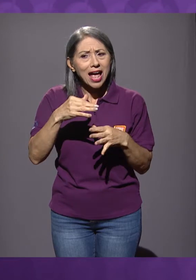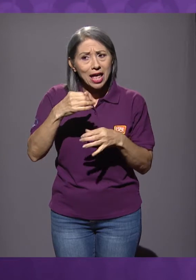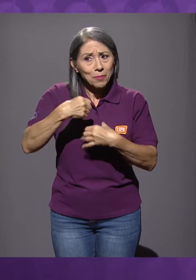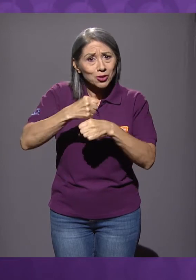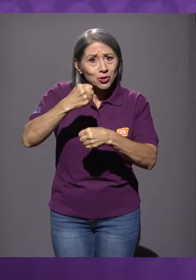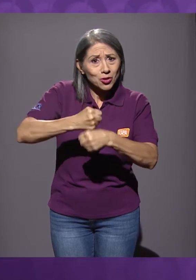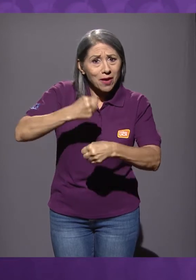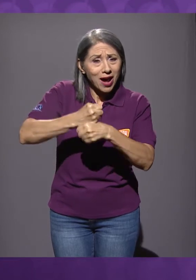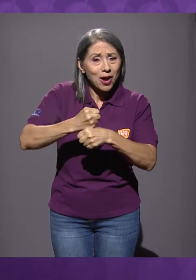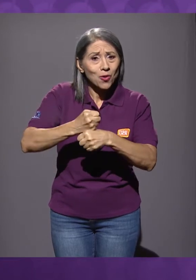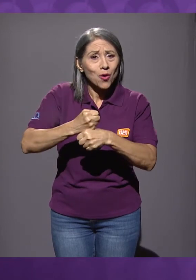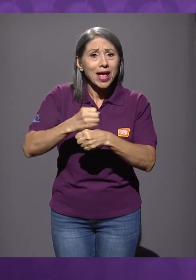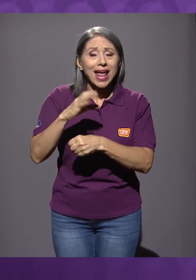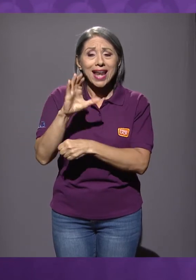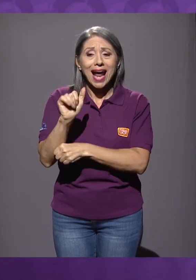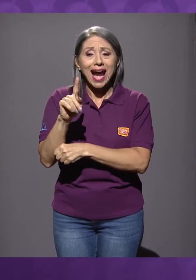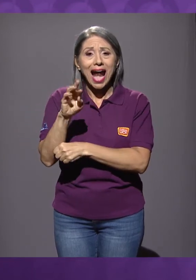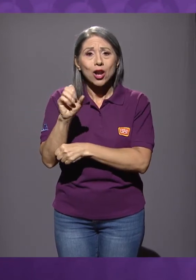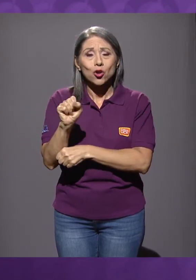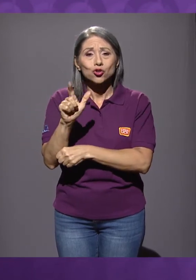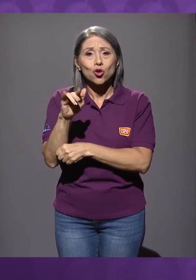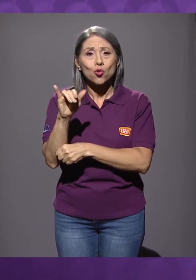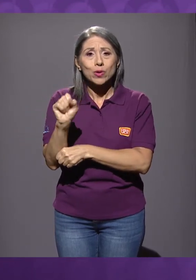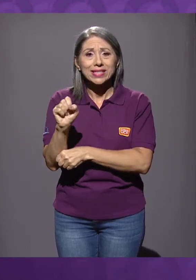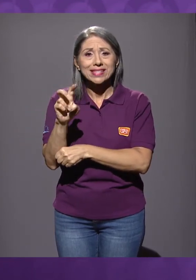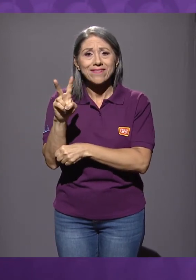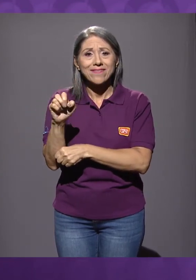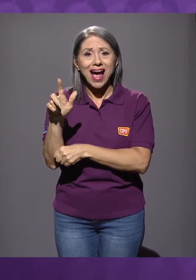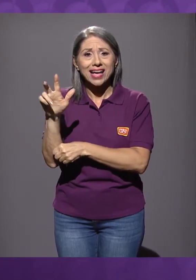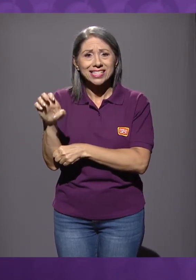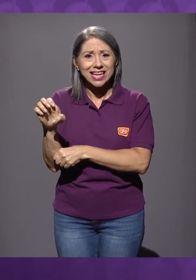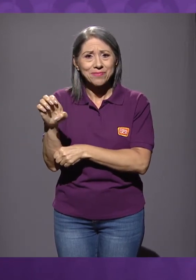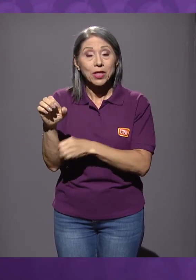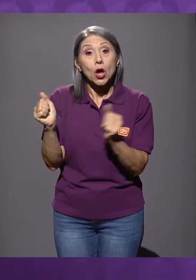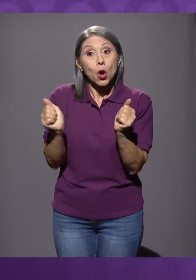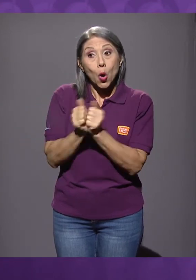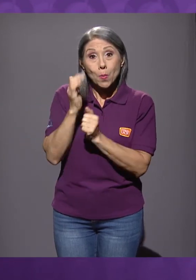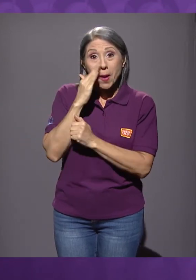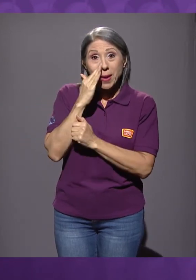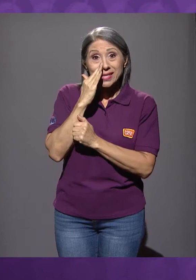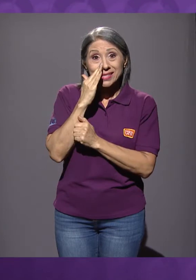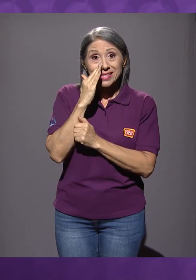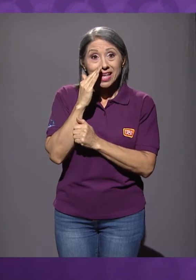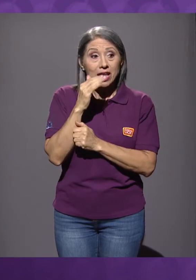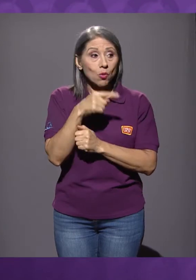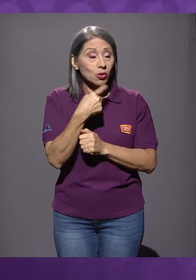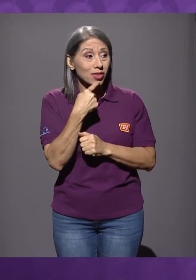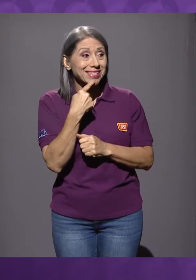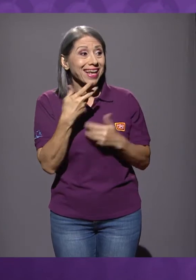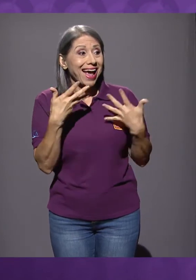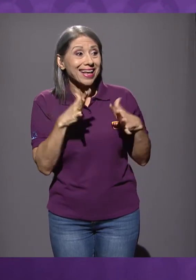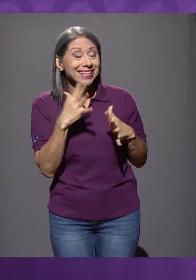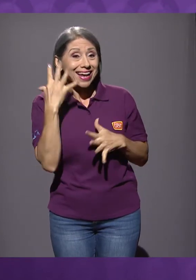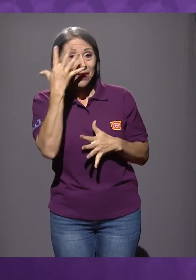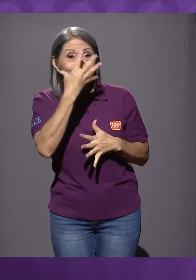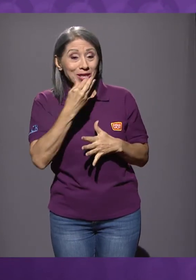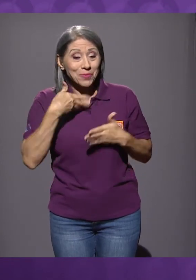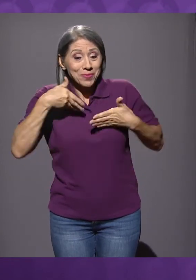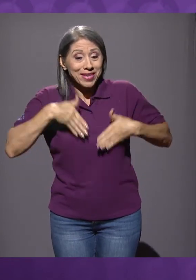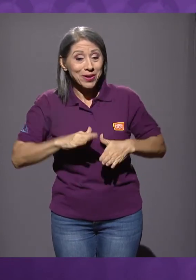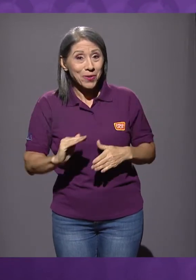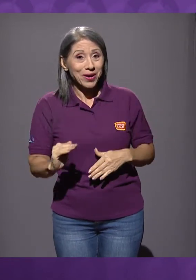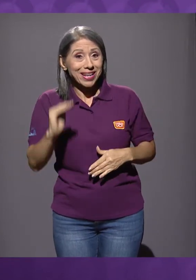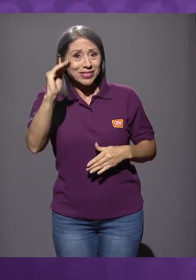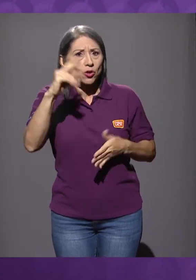muy bonitos con mamás que cuando hacemos el trabajo dicen, uy, sí, ya creció, ¿verdad? Ya creció significa que es un adolescente, significa